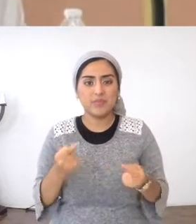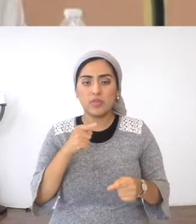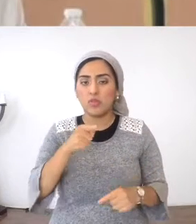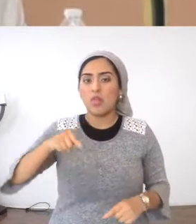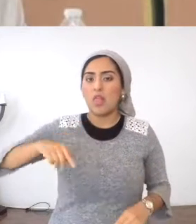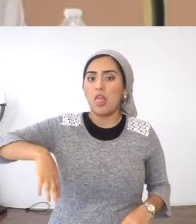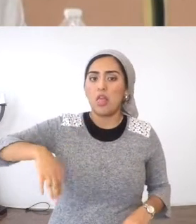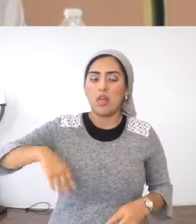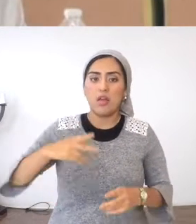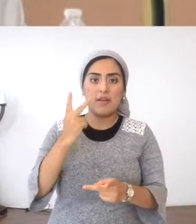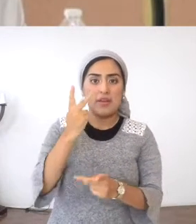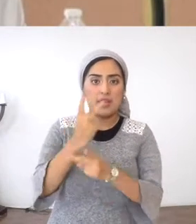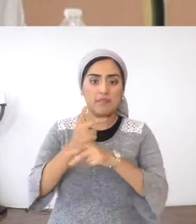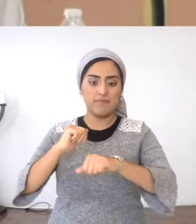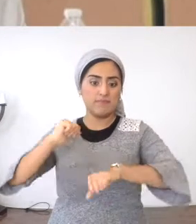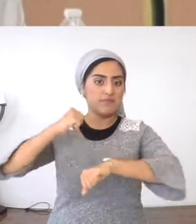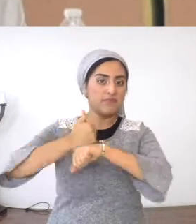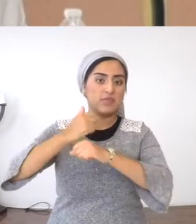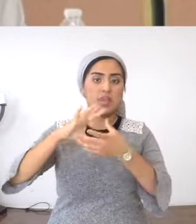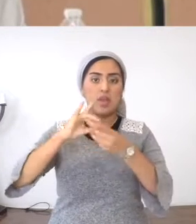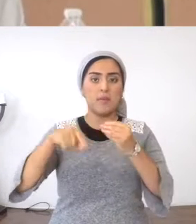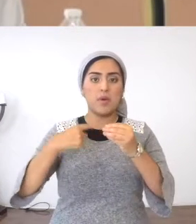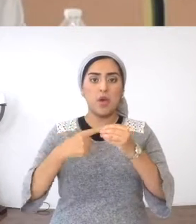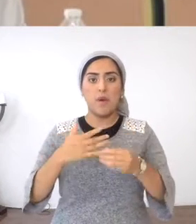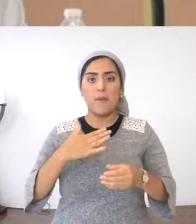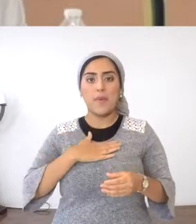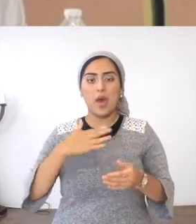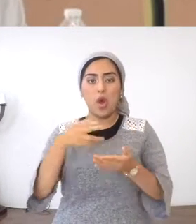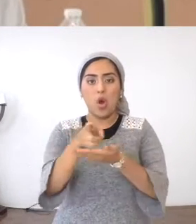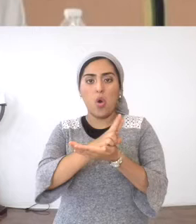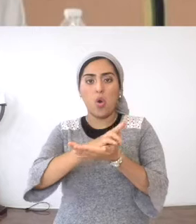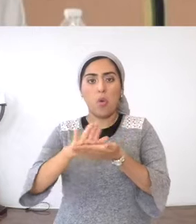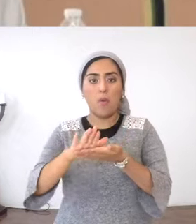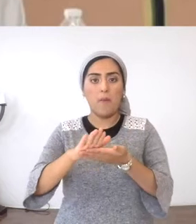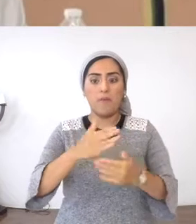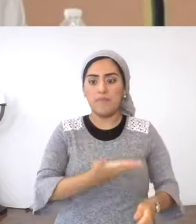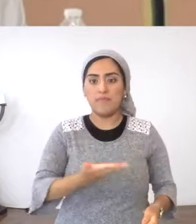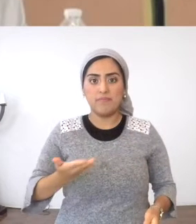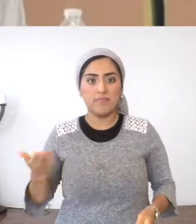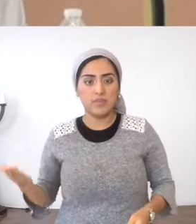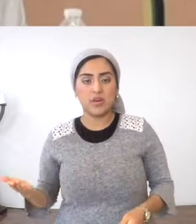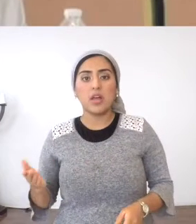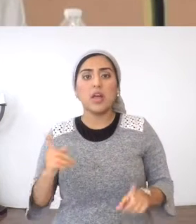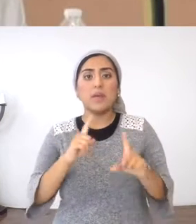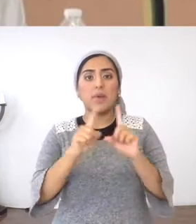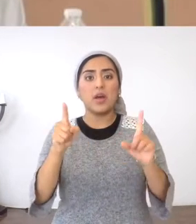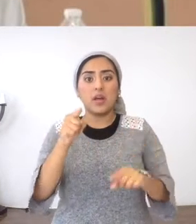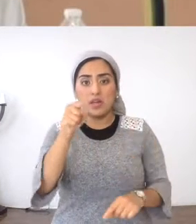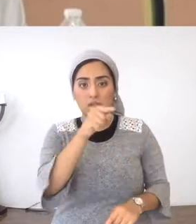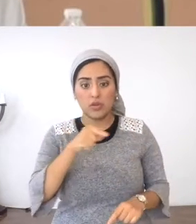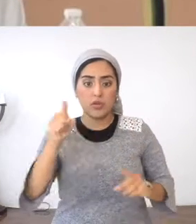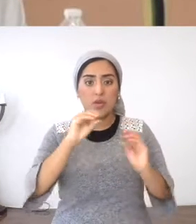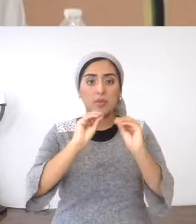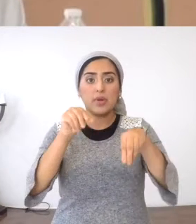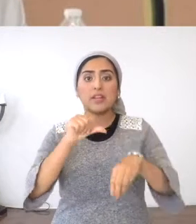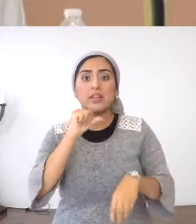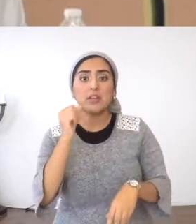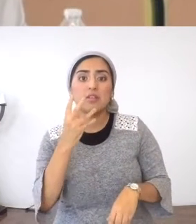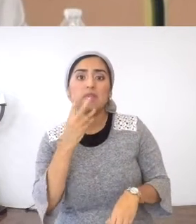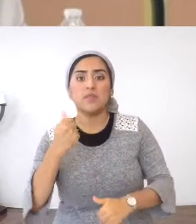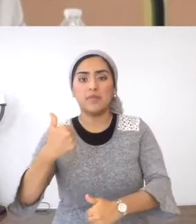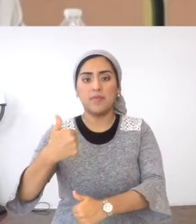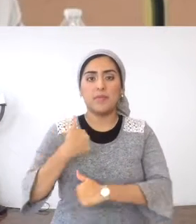Pues no habéis guardado Lo establecido Acerca de mis cosas Que dos Santas Sino que habéis Puesto